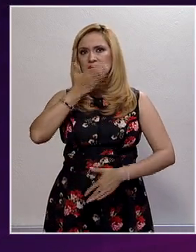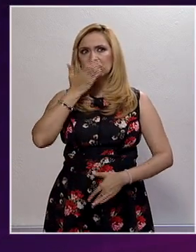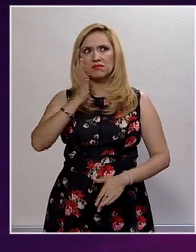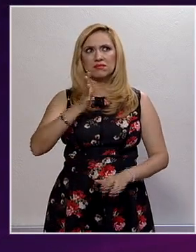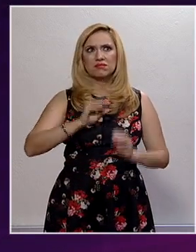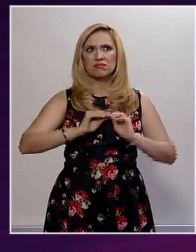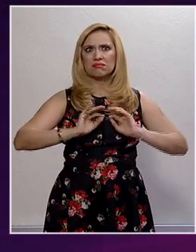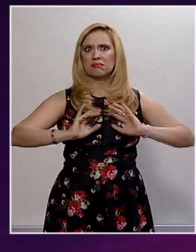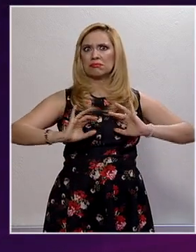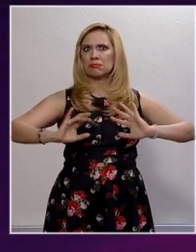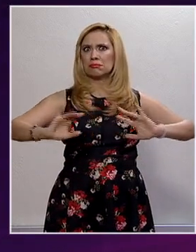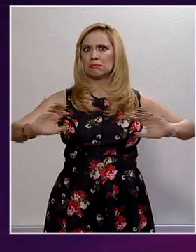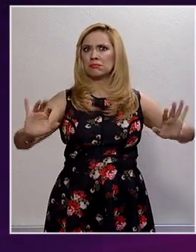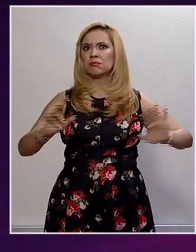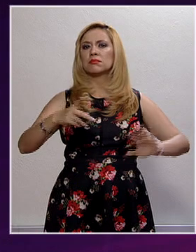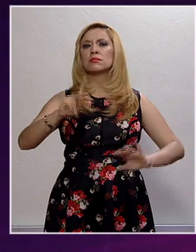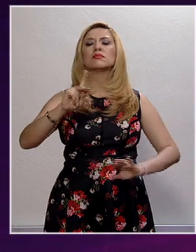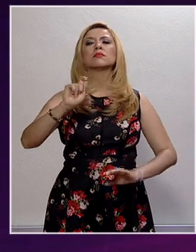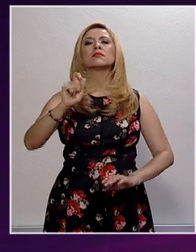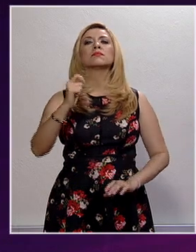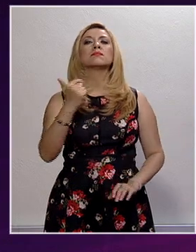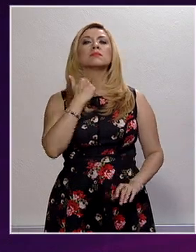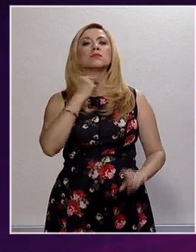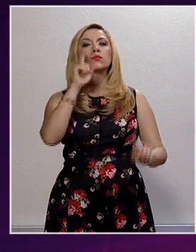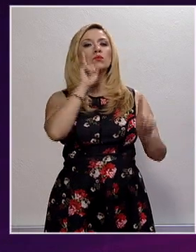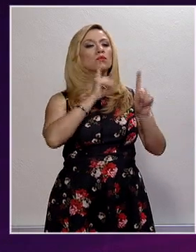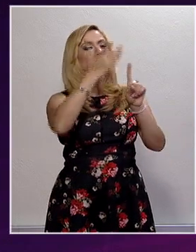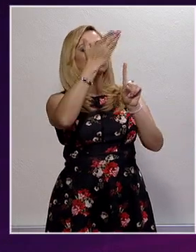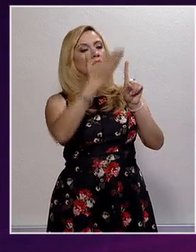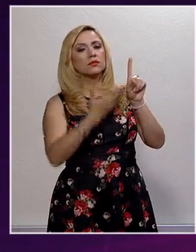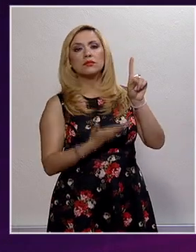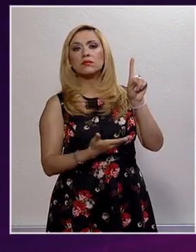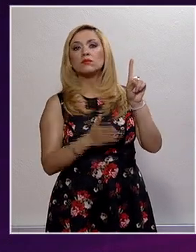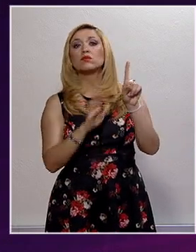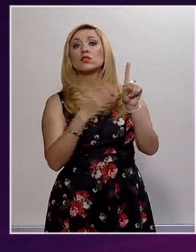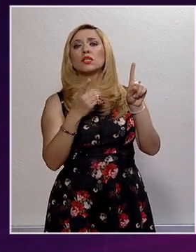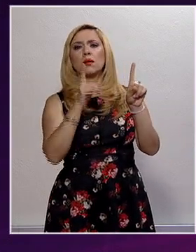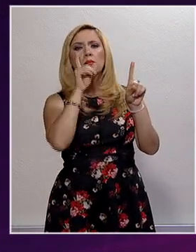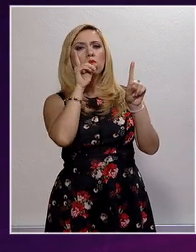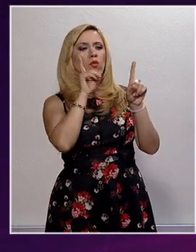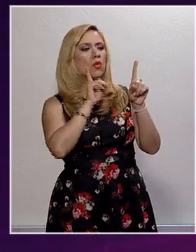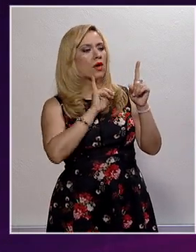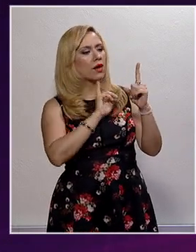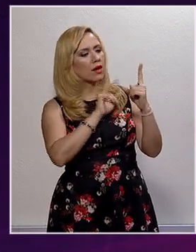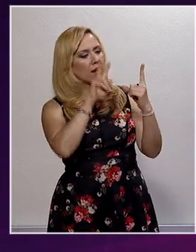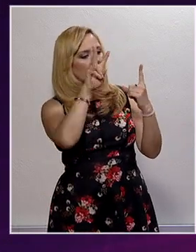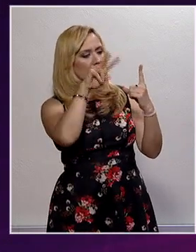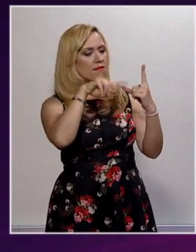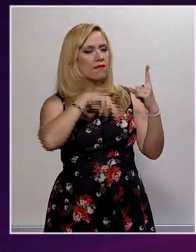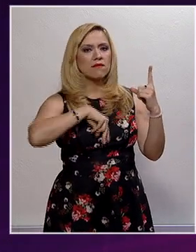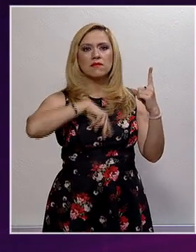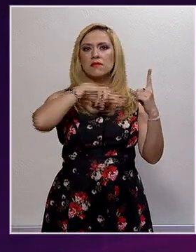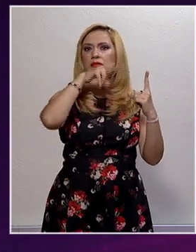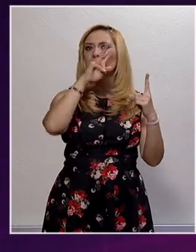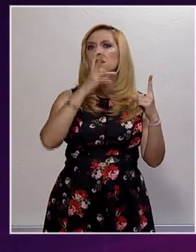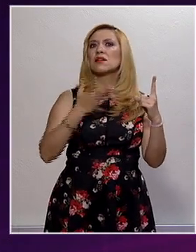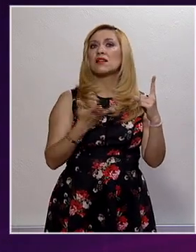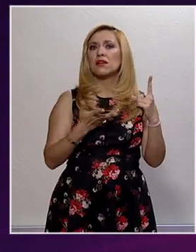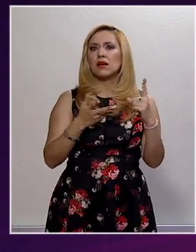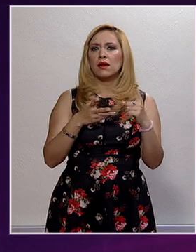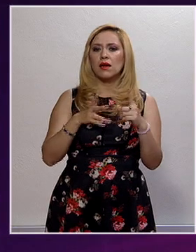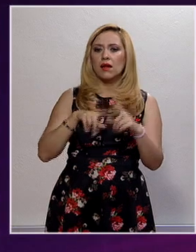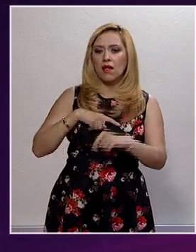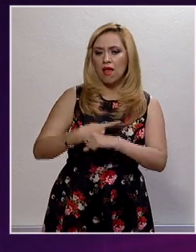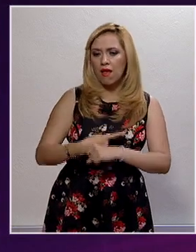se refieren básicamente al asesinato de una mujer por ser mujer. Uh-huh. Es decir, que aquí lo que